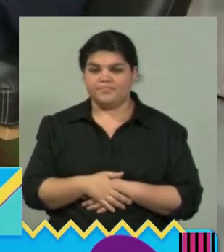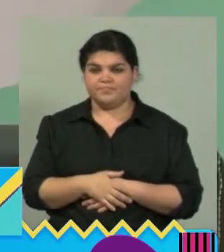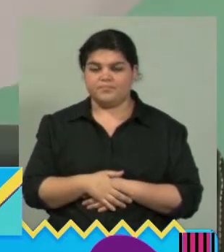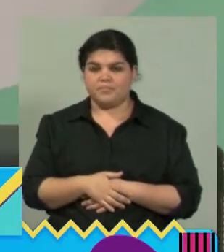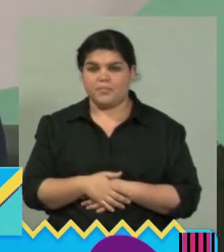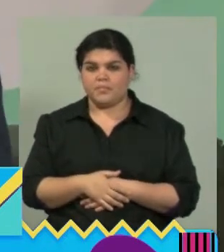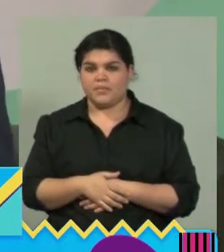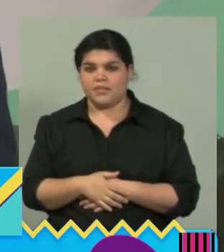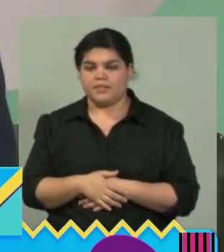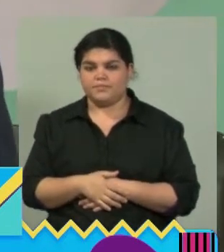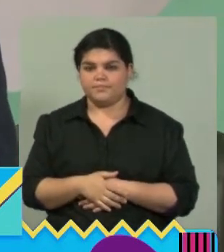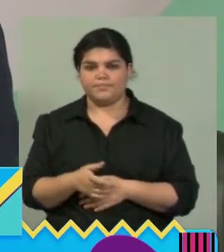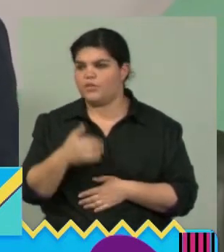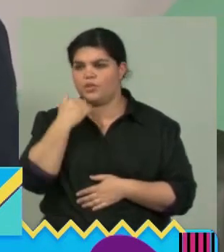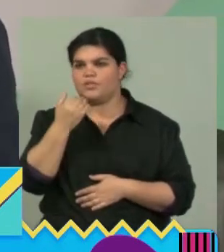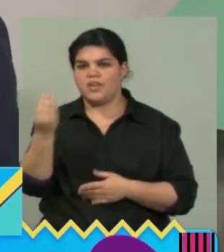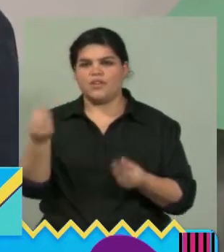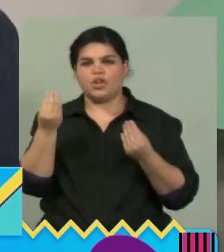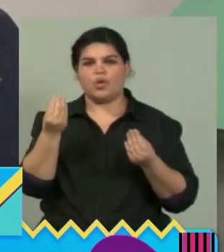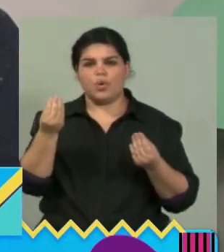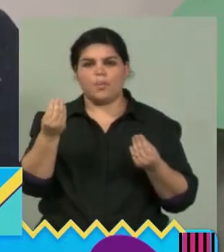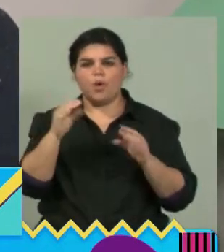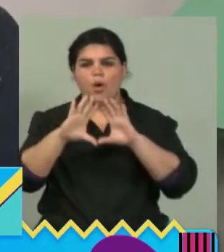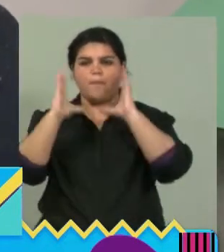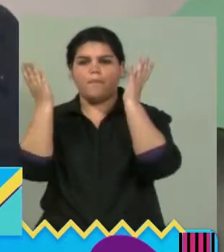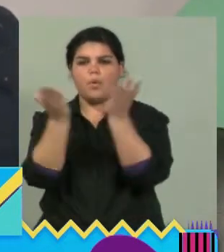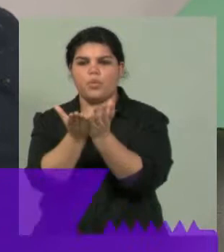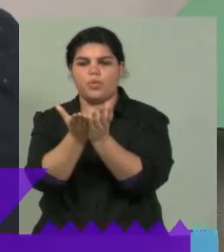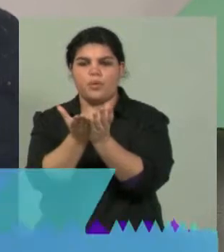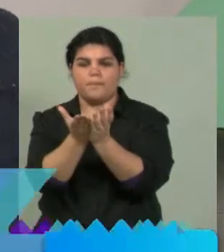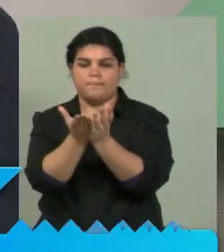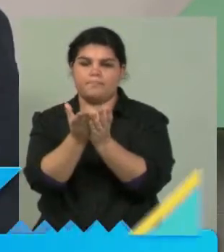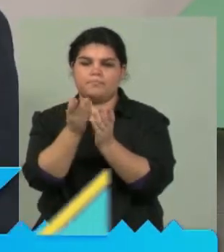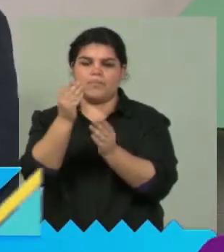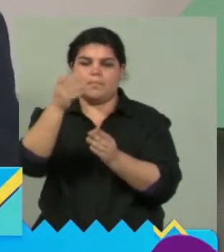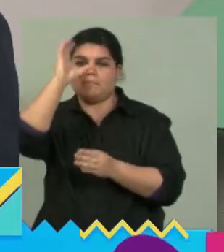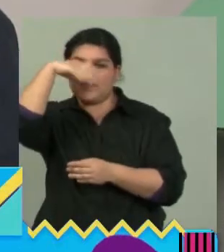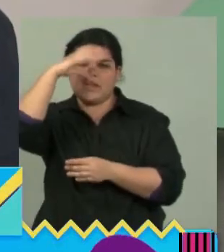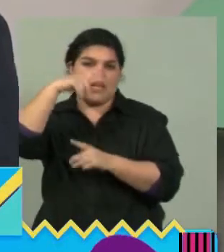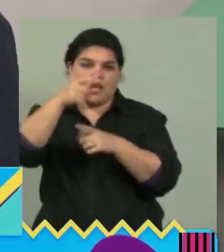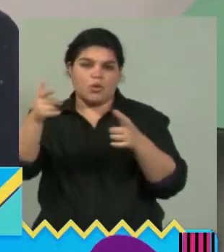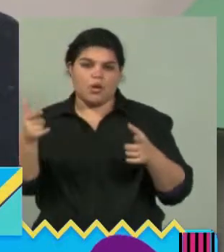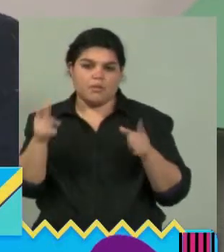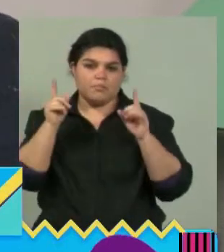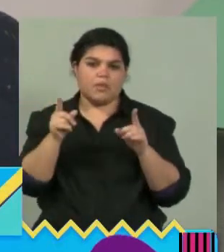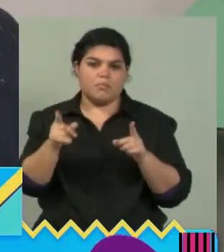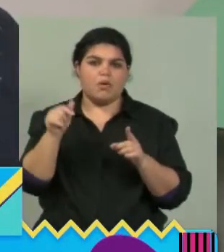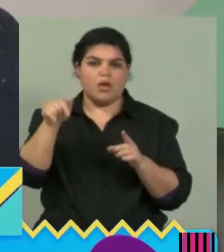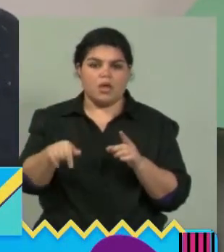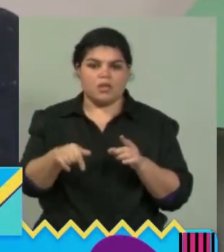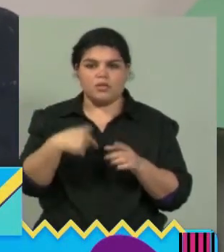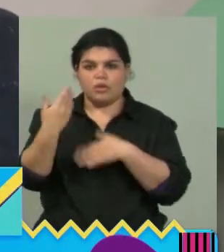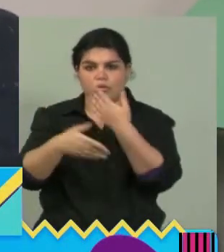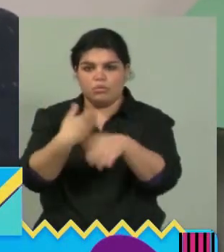imaginaría un mundo sin minería, es decir, sobre este estudio, es decir, no existiría si no existieran los metales,